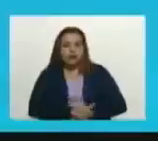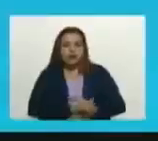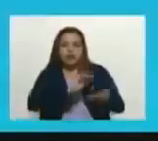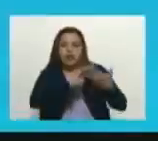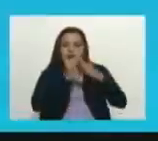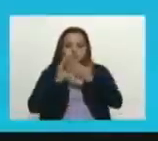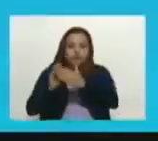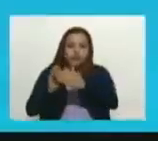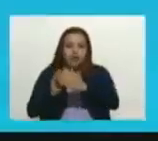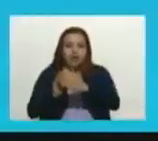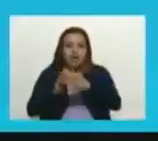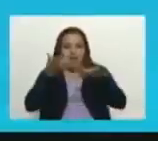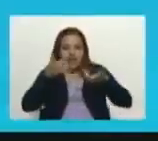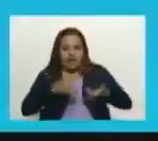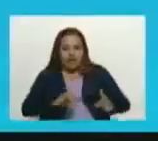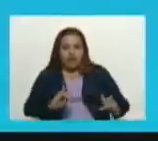Victoria.